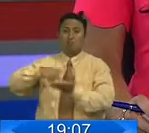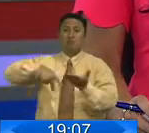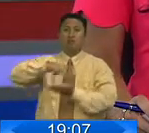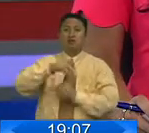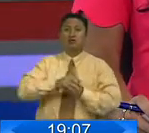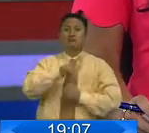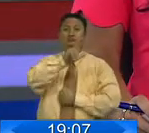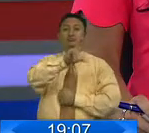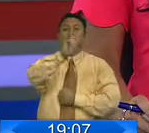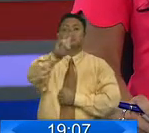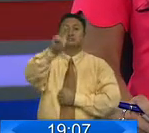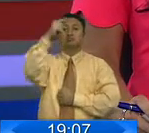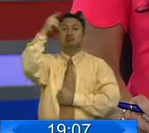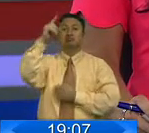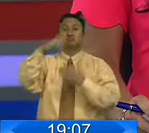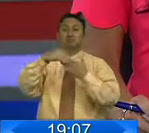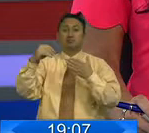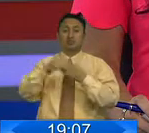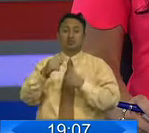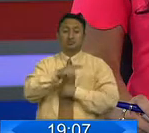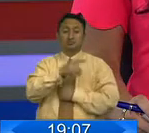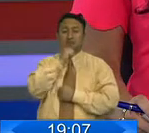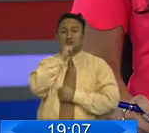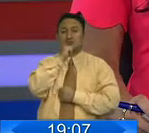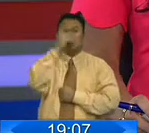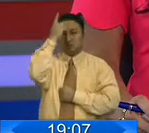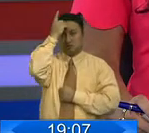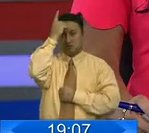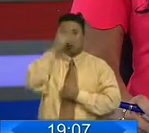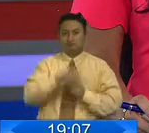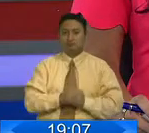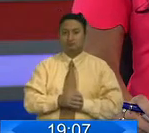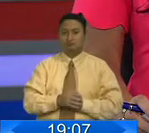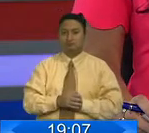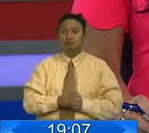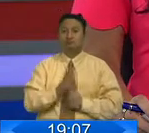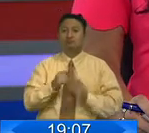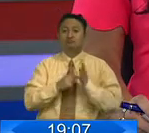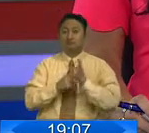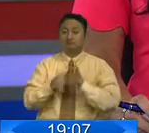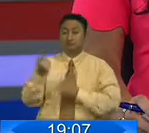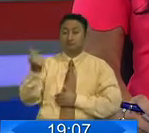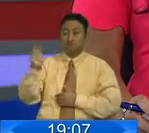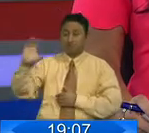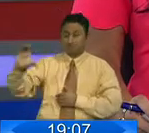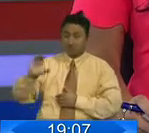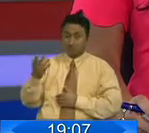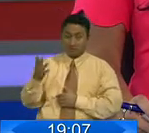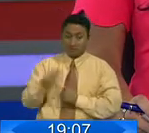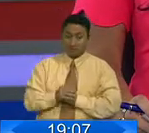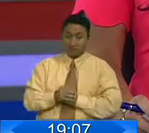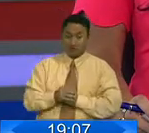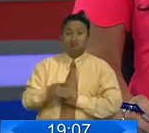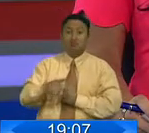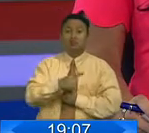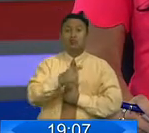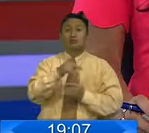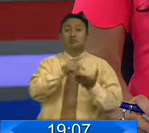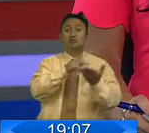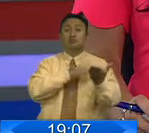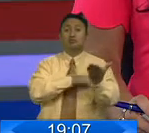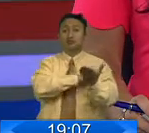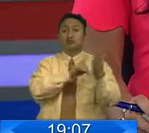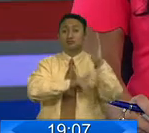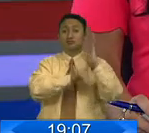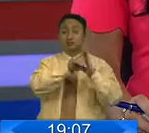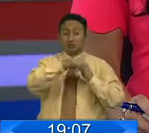de 37 millones de dólares que les adeudan señalan que la falta de estos recursos ha generado la paralización de proyectos de